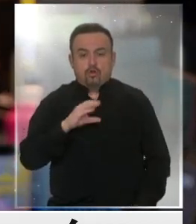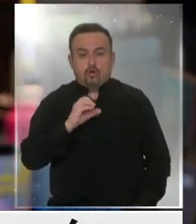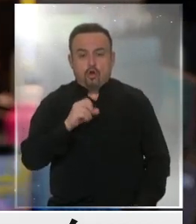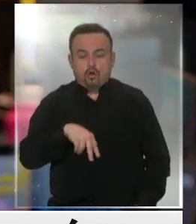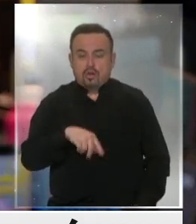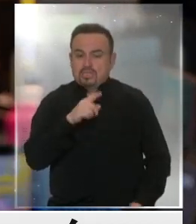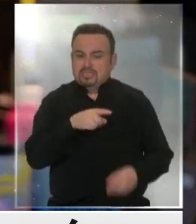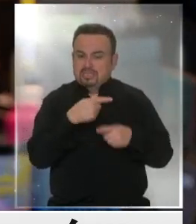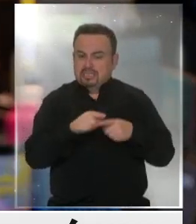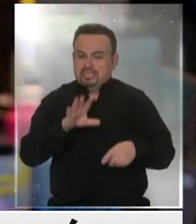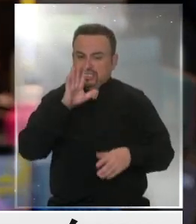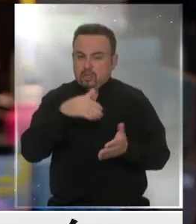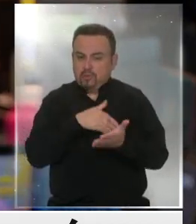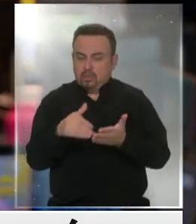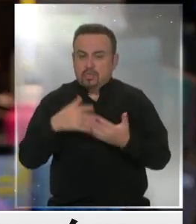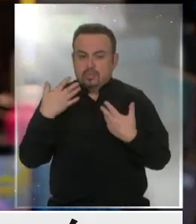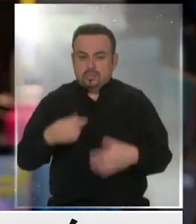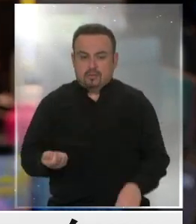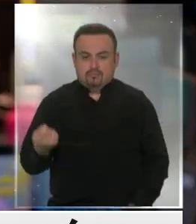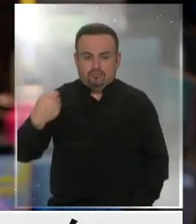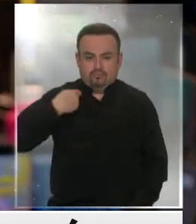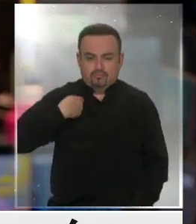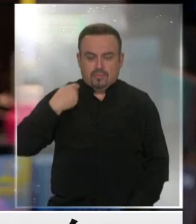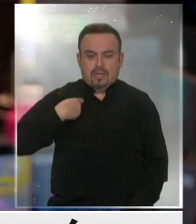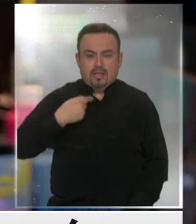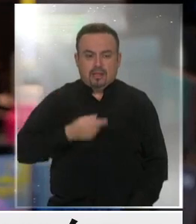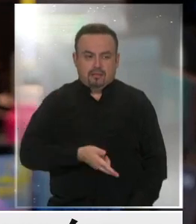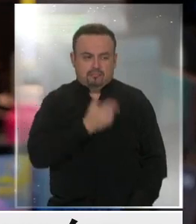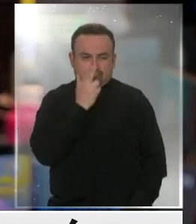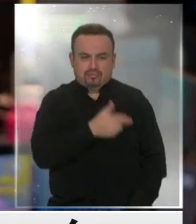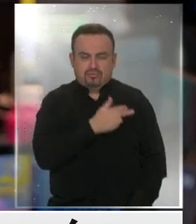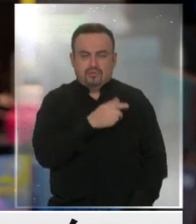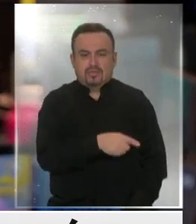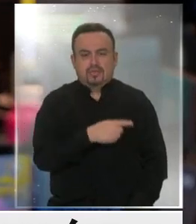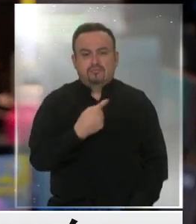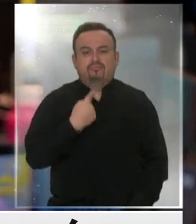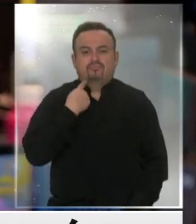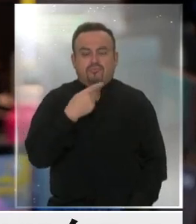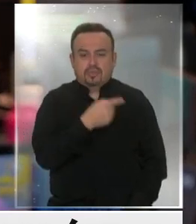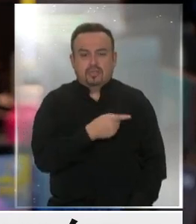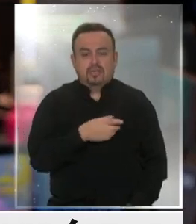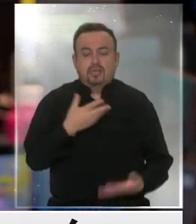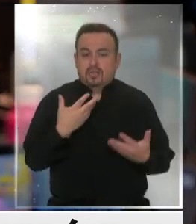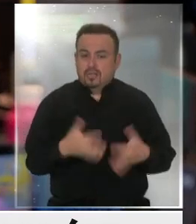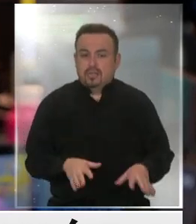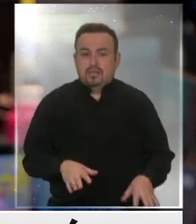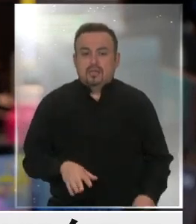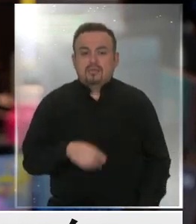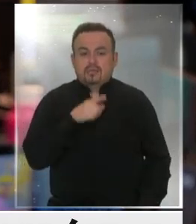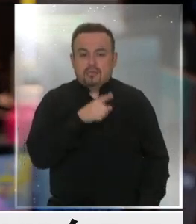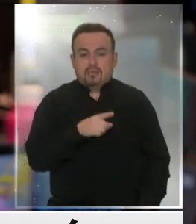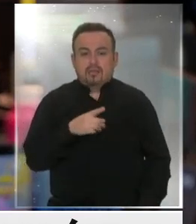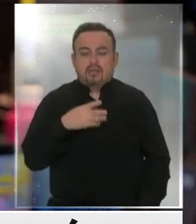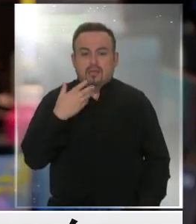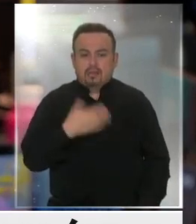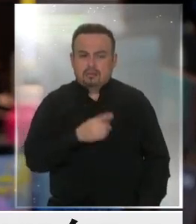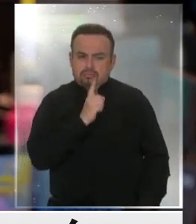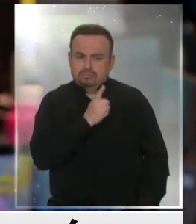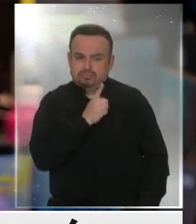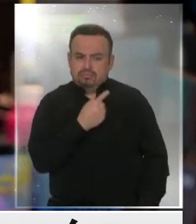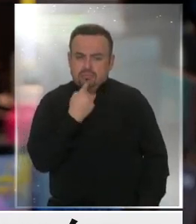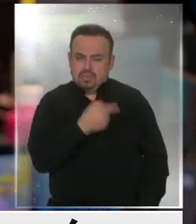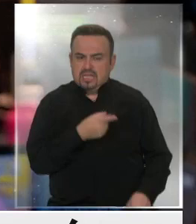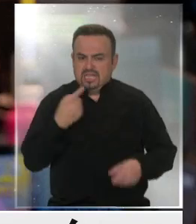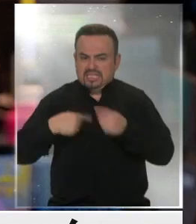pasada. 5 millones de pesos habría recibido el sicario para asesinar a la víctima, el cual ya había recibido amenazas. Esta